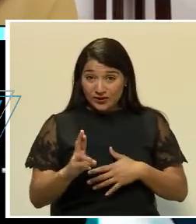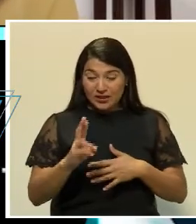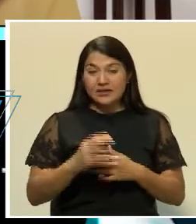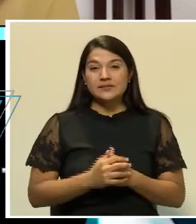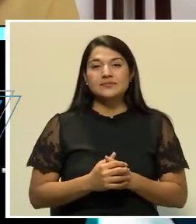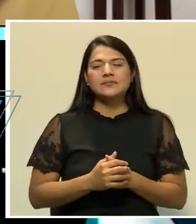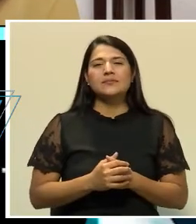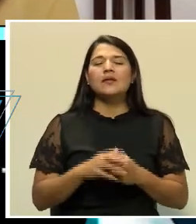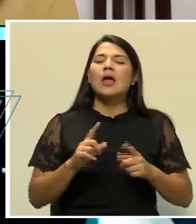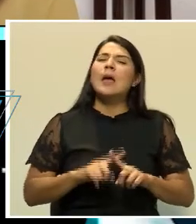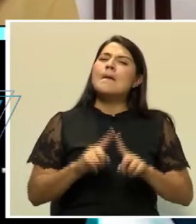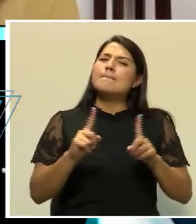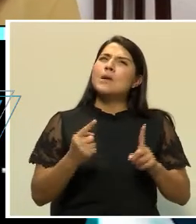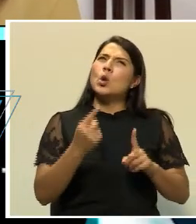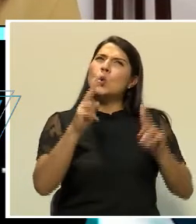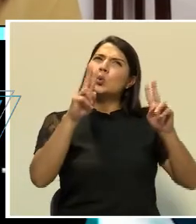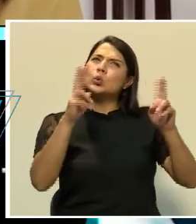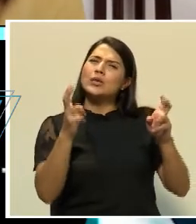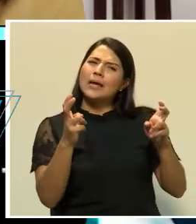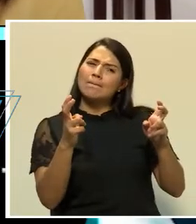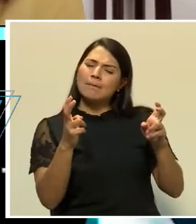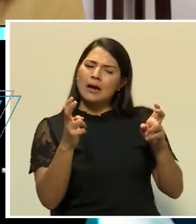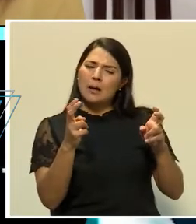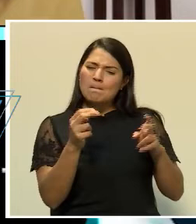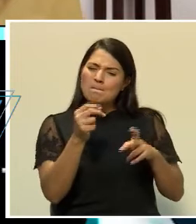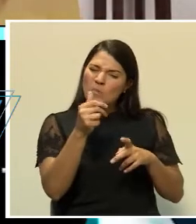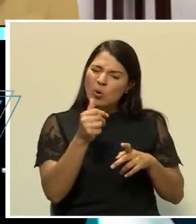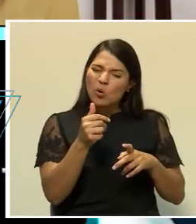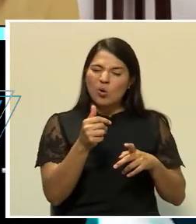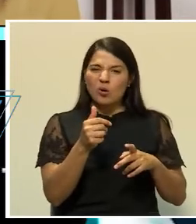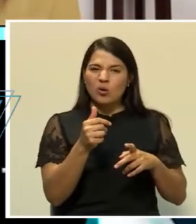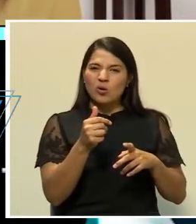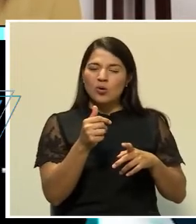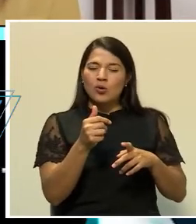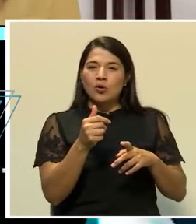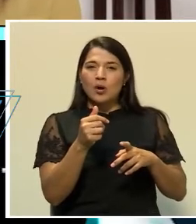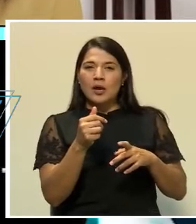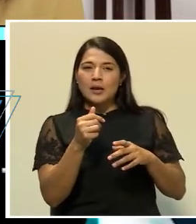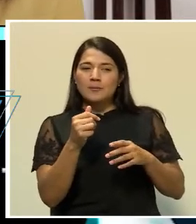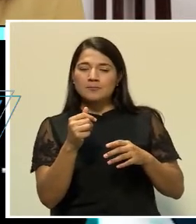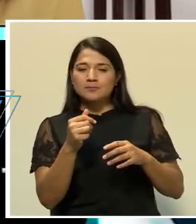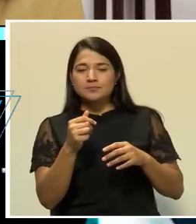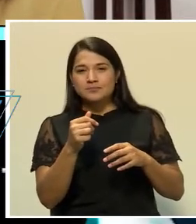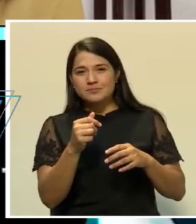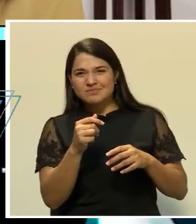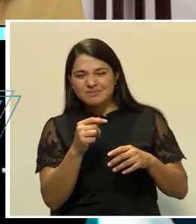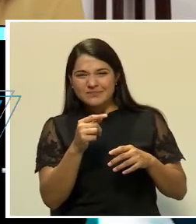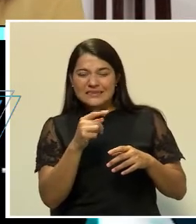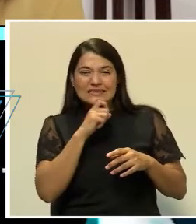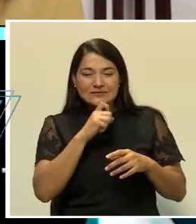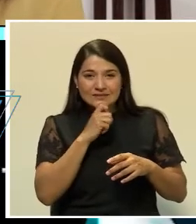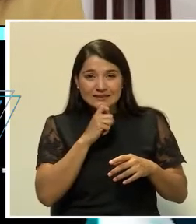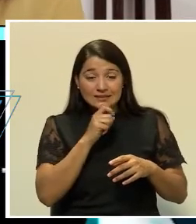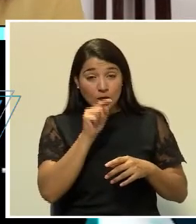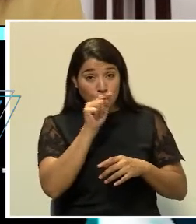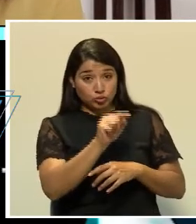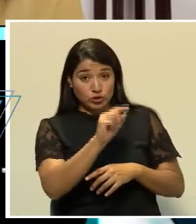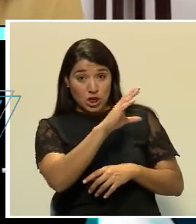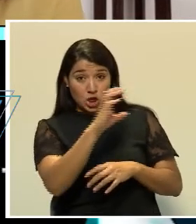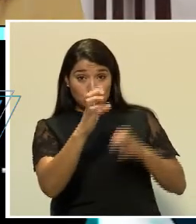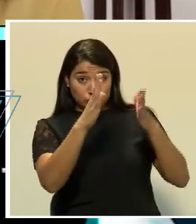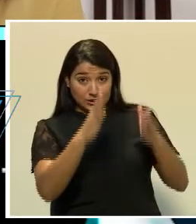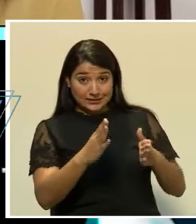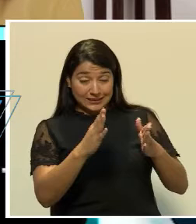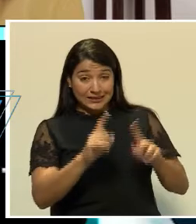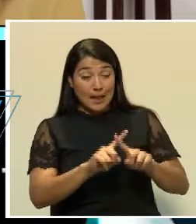Pero hay un tema un poco menos amable en la relación. Usted es costarricense, pero